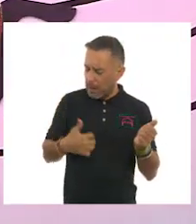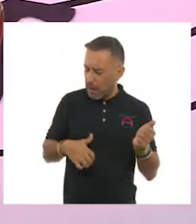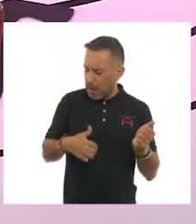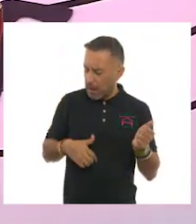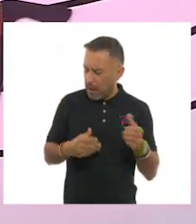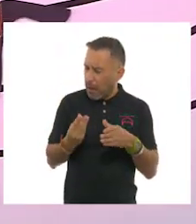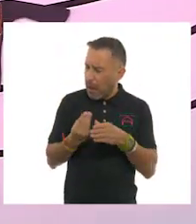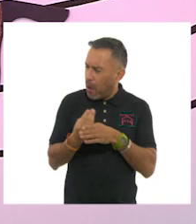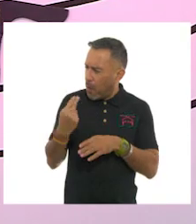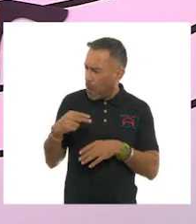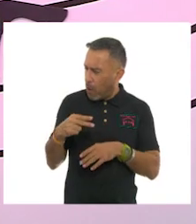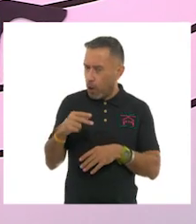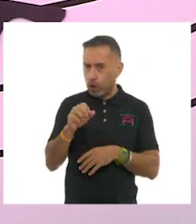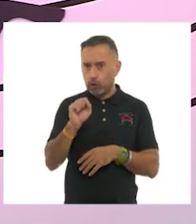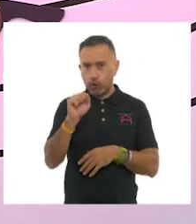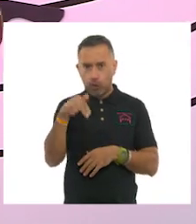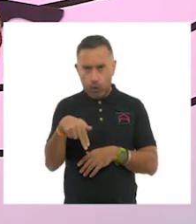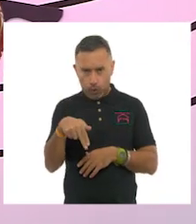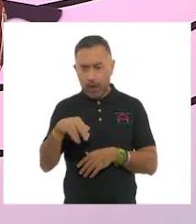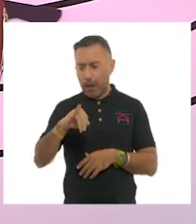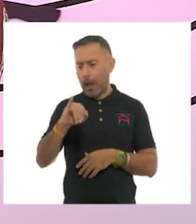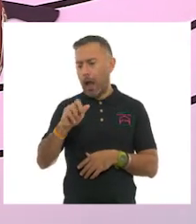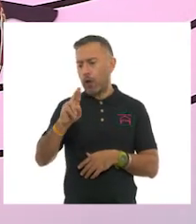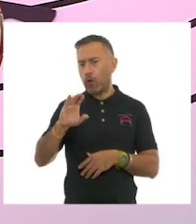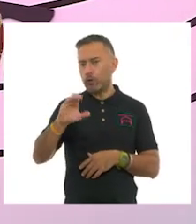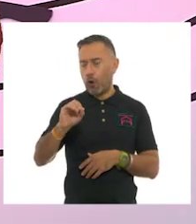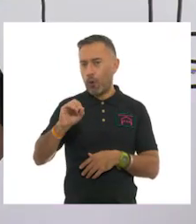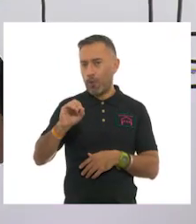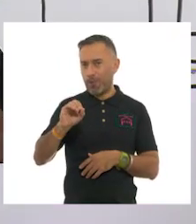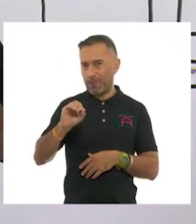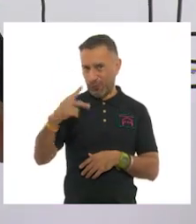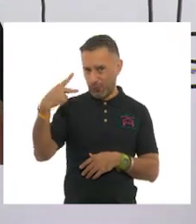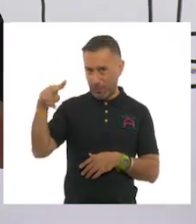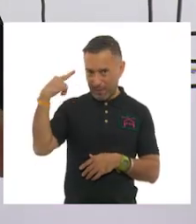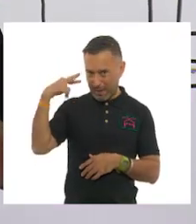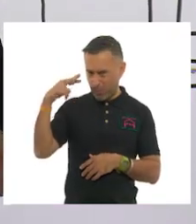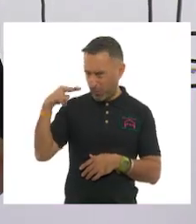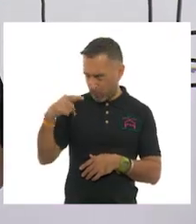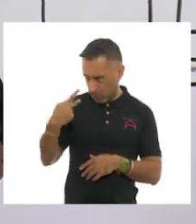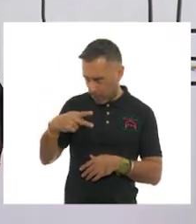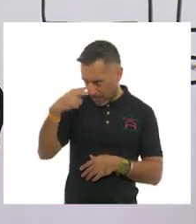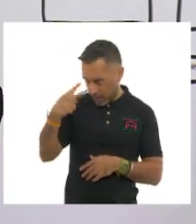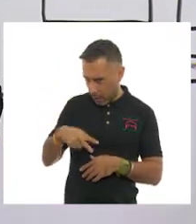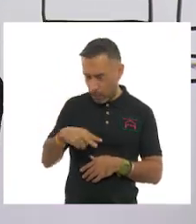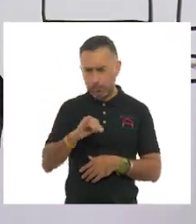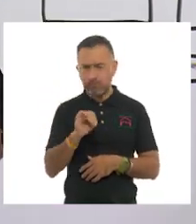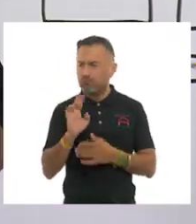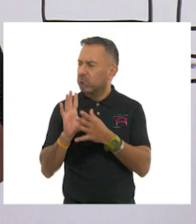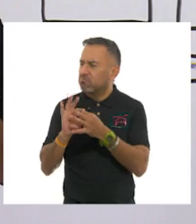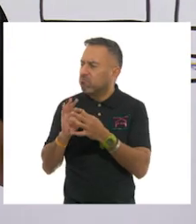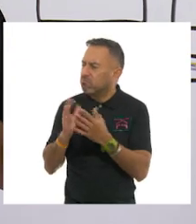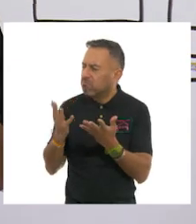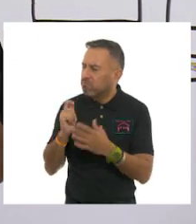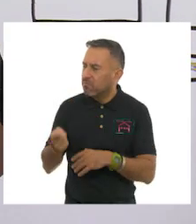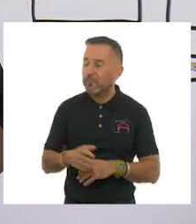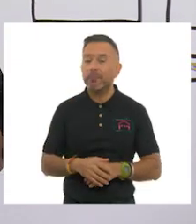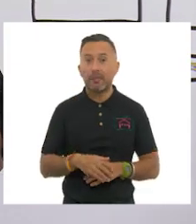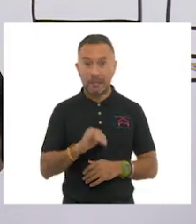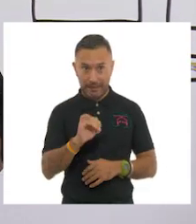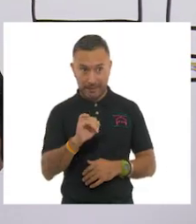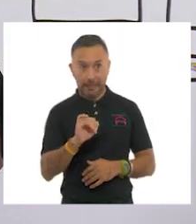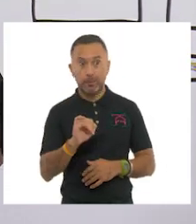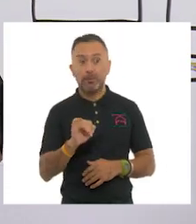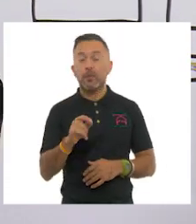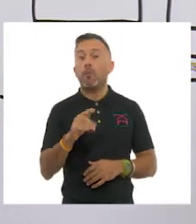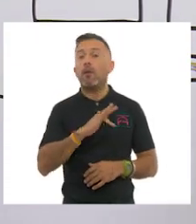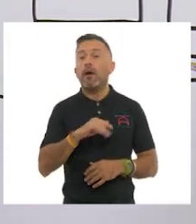son jarocho y es mexicano. Háblanos un poco de él. Claro que sí. El son jarocho es una música que nace un